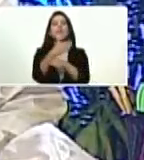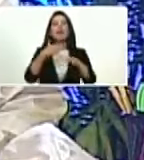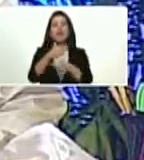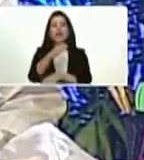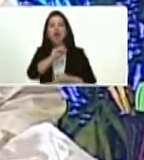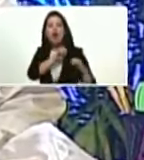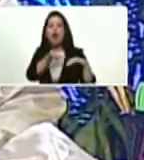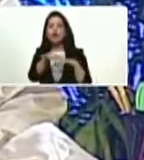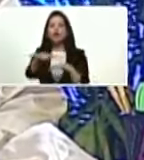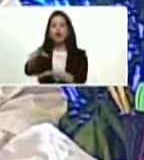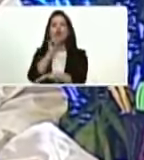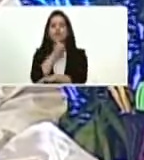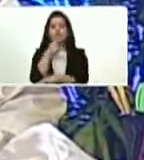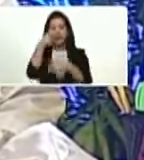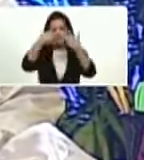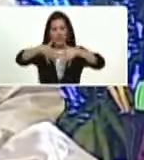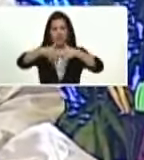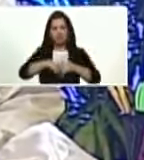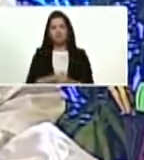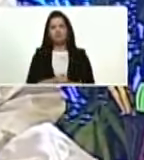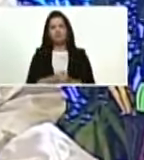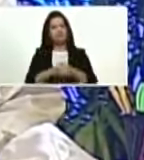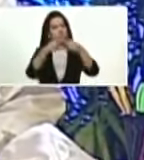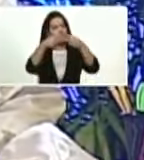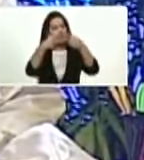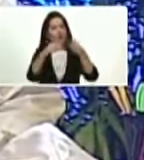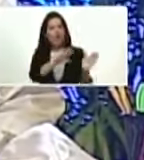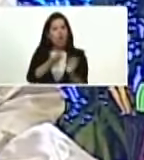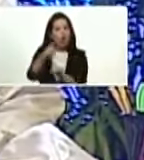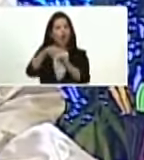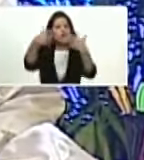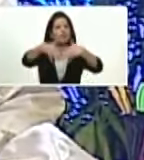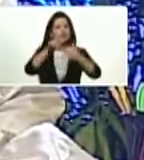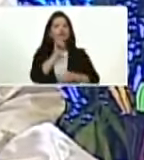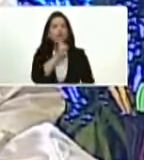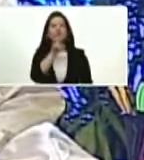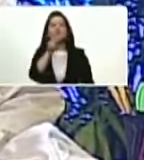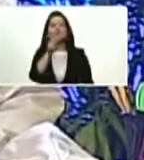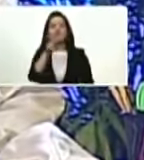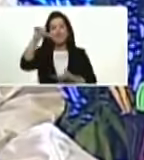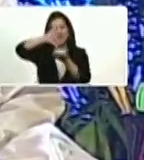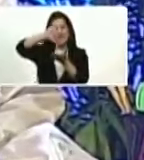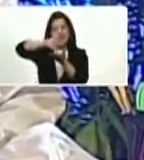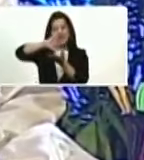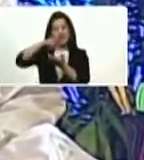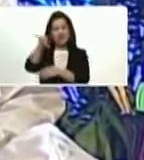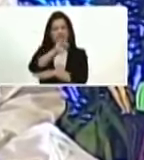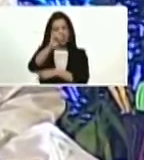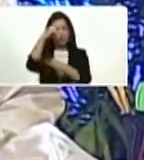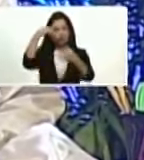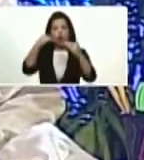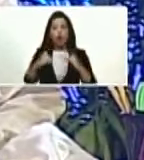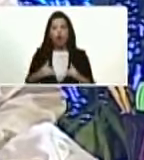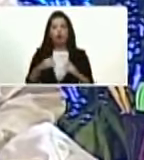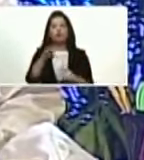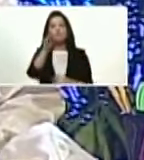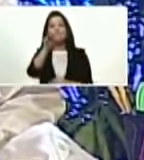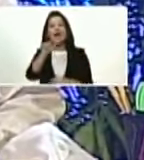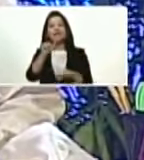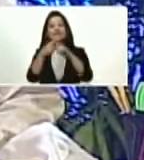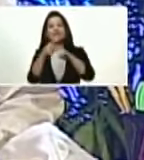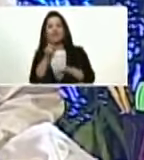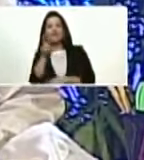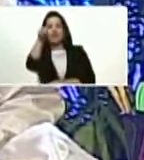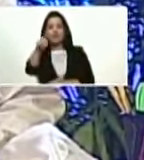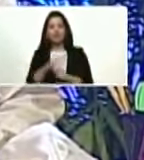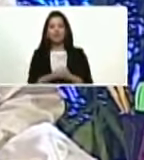Orinoco. Otras industrias está Benirauto, Masven, Benemins, Rialca. Del aluminio